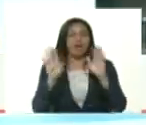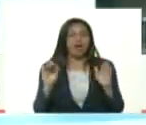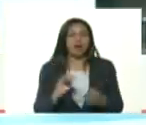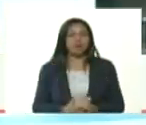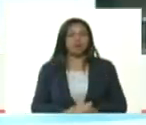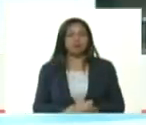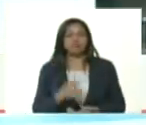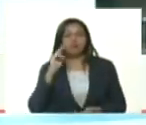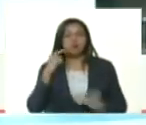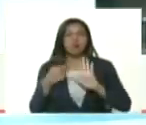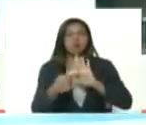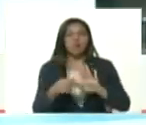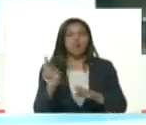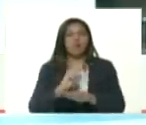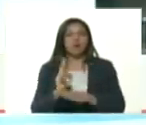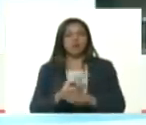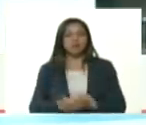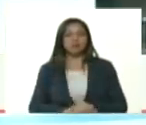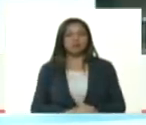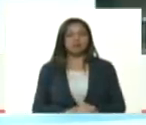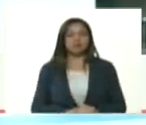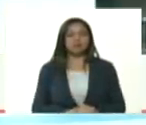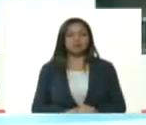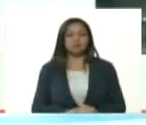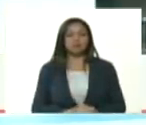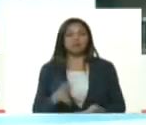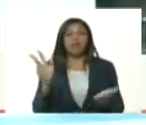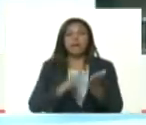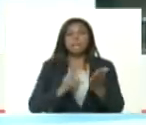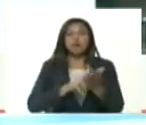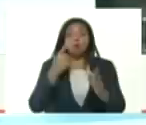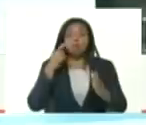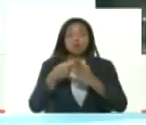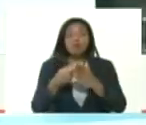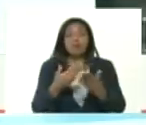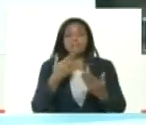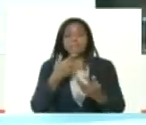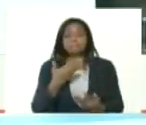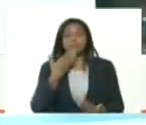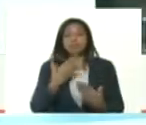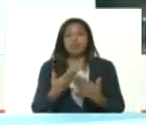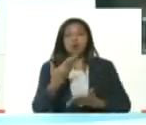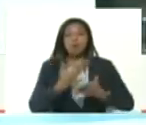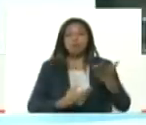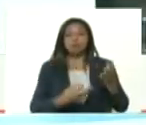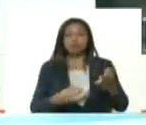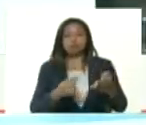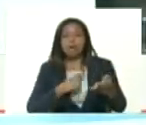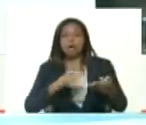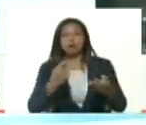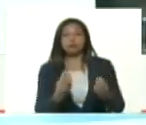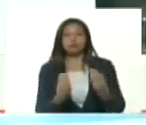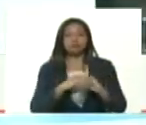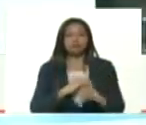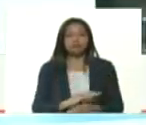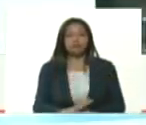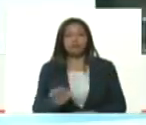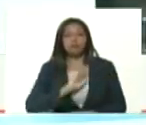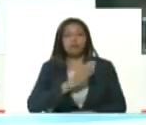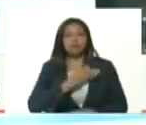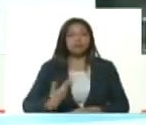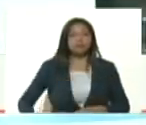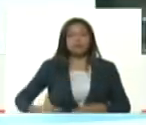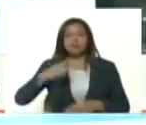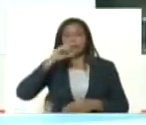a proceder de manera inmediata a aprobar este punto de cuenta. Se somete a la consideración del ciudadano